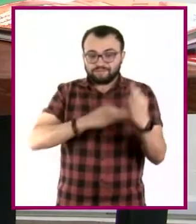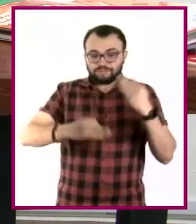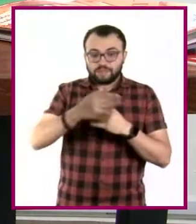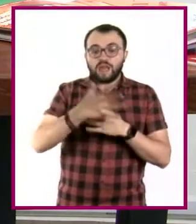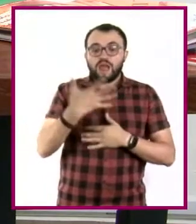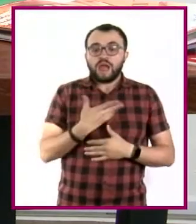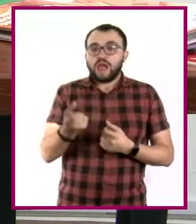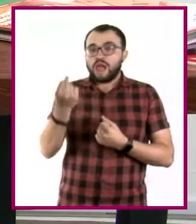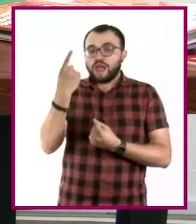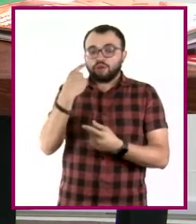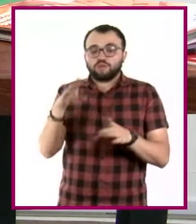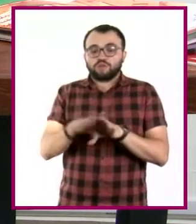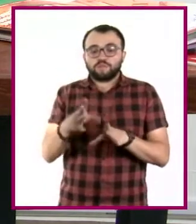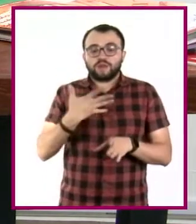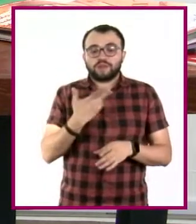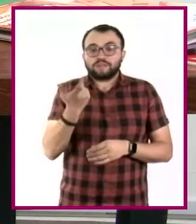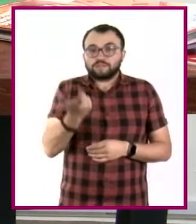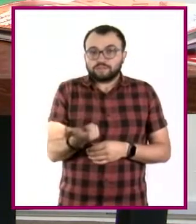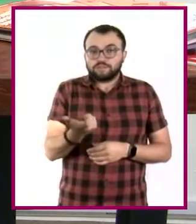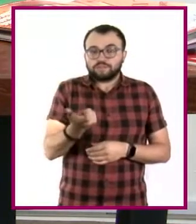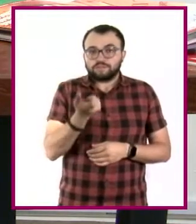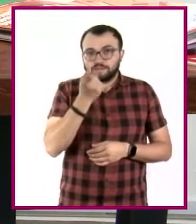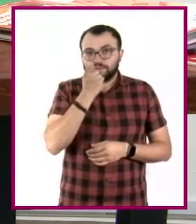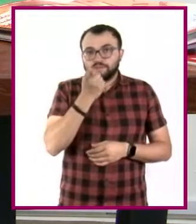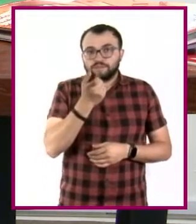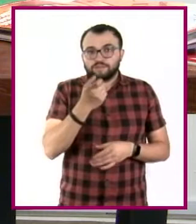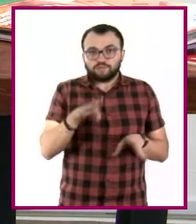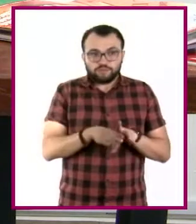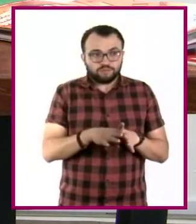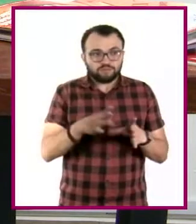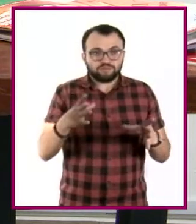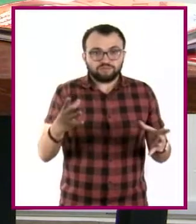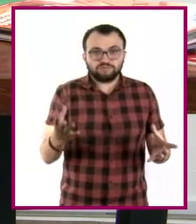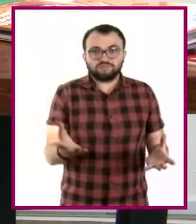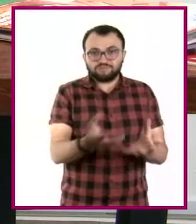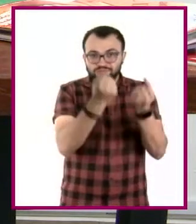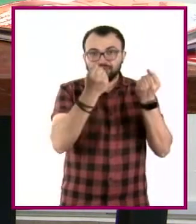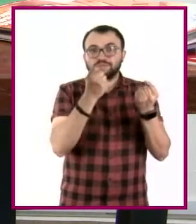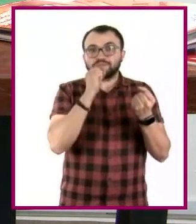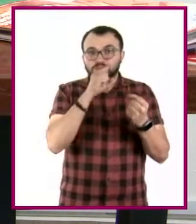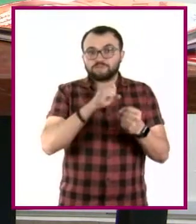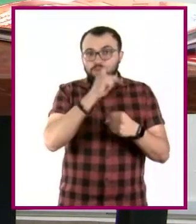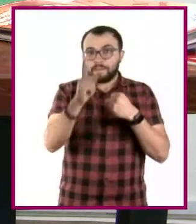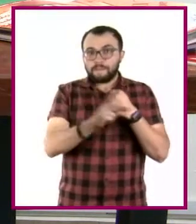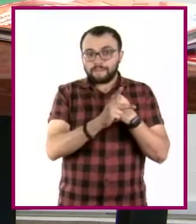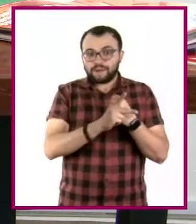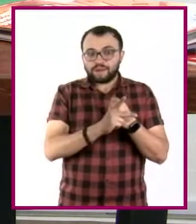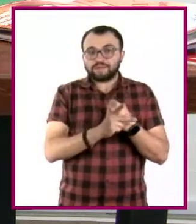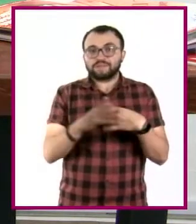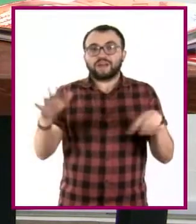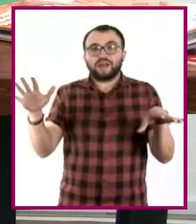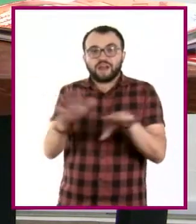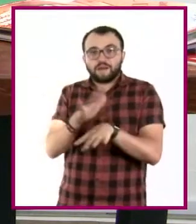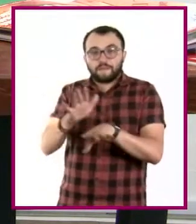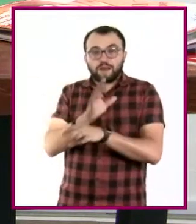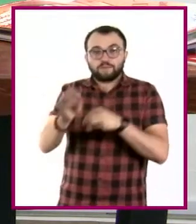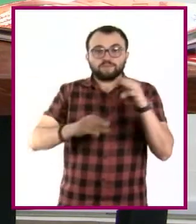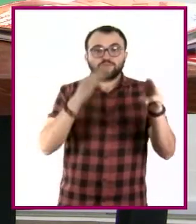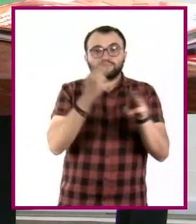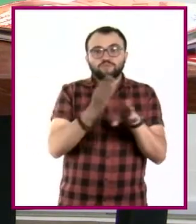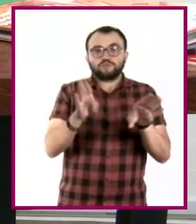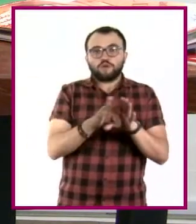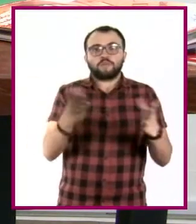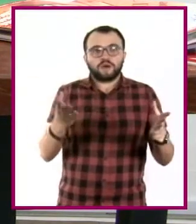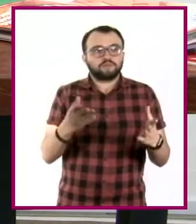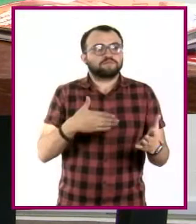están conformando el futuro económico y social de sus respectivos países, cambiando el mundo y trabajando para promover sociedades más